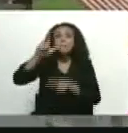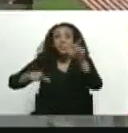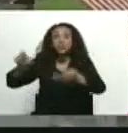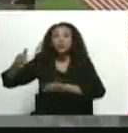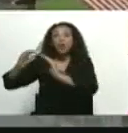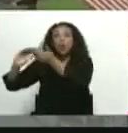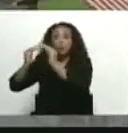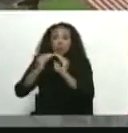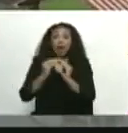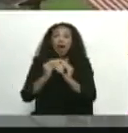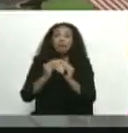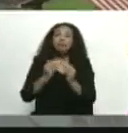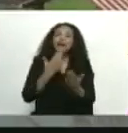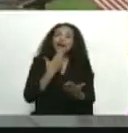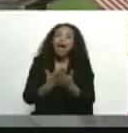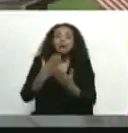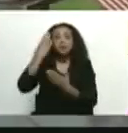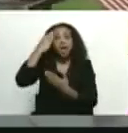milicianas, Dios me le pague.